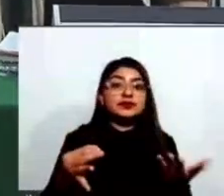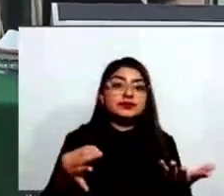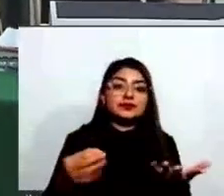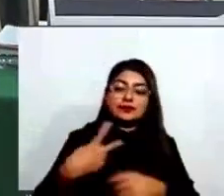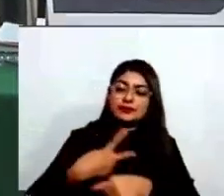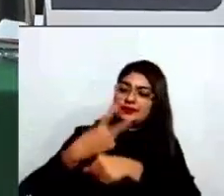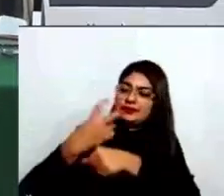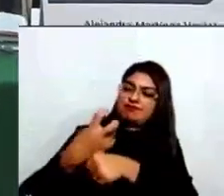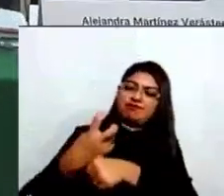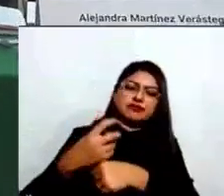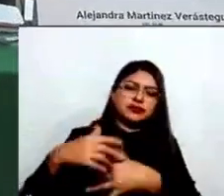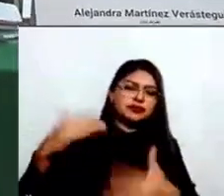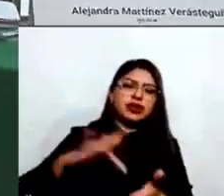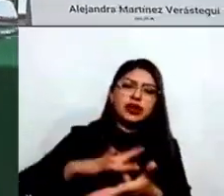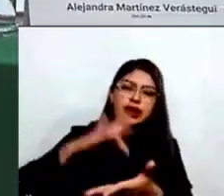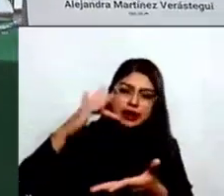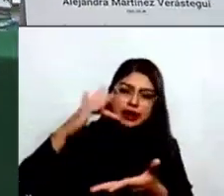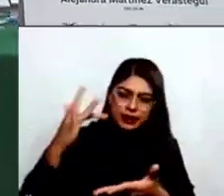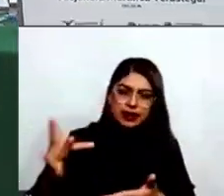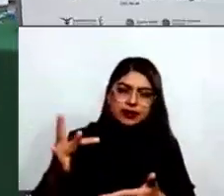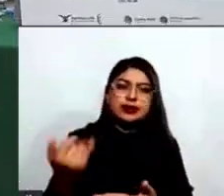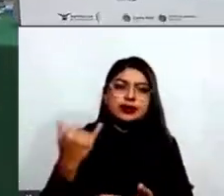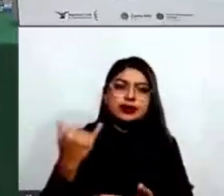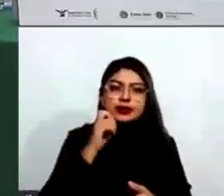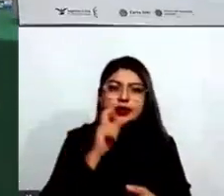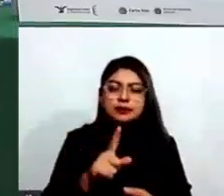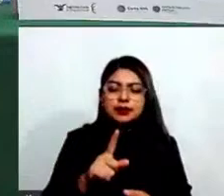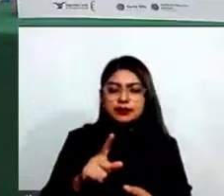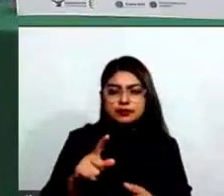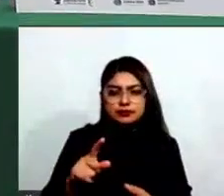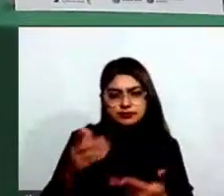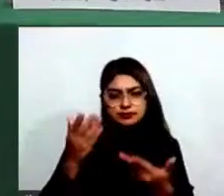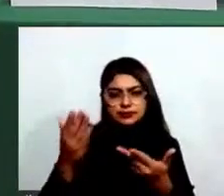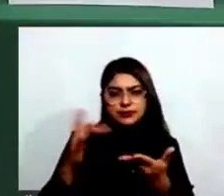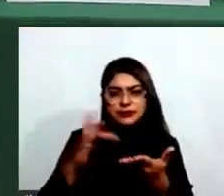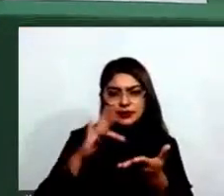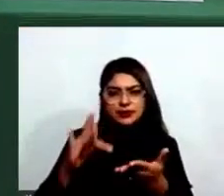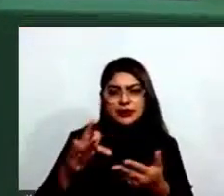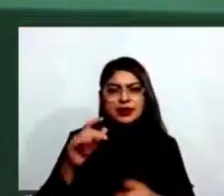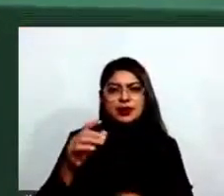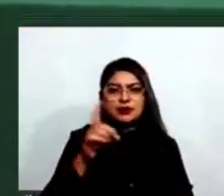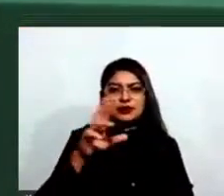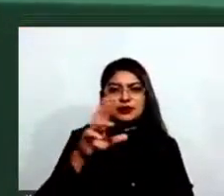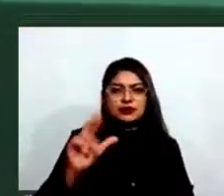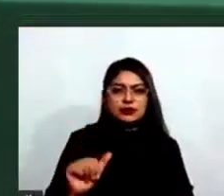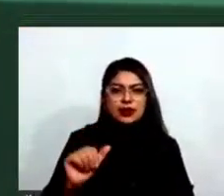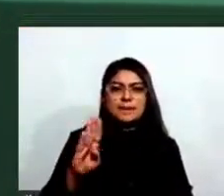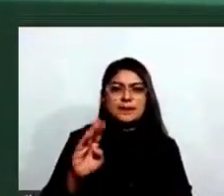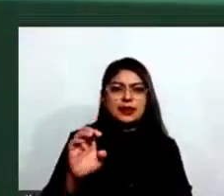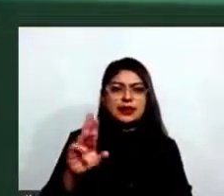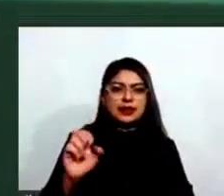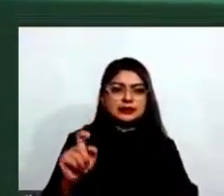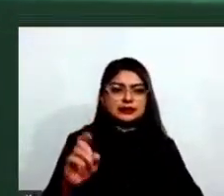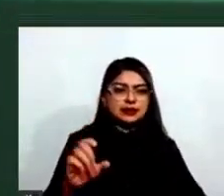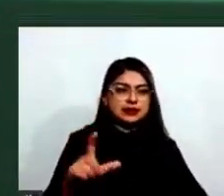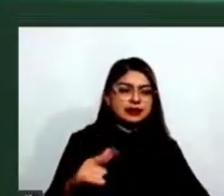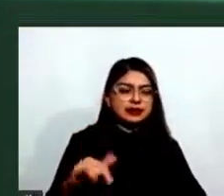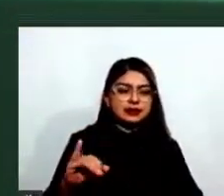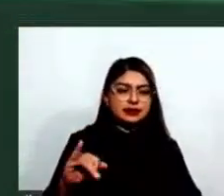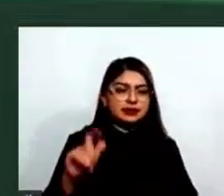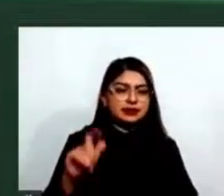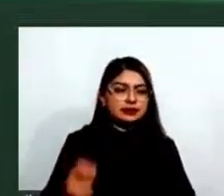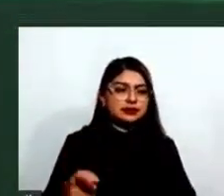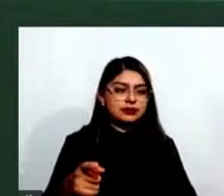todo a la doctora Alejandra Martínez Verástegui, que es la directora general del Centro de Estudios Constitucionales